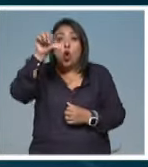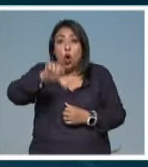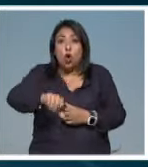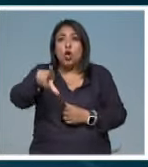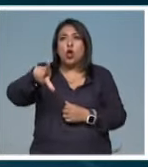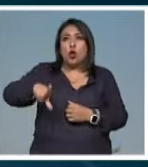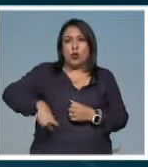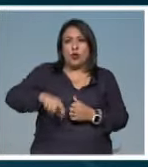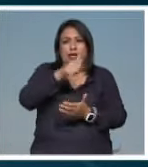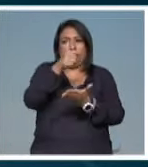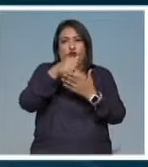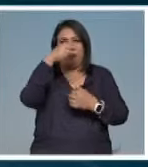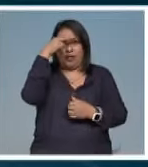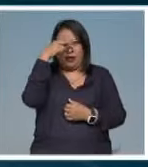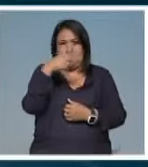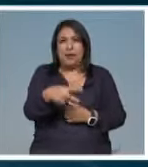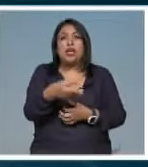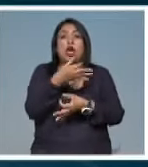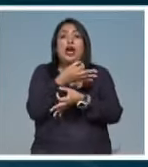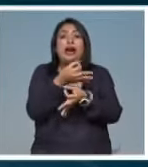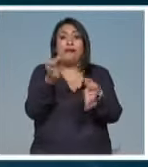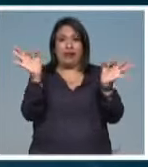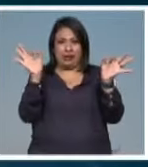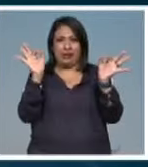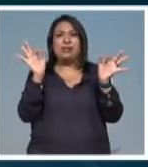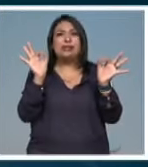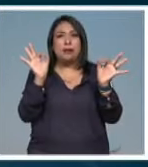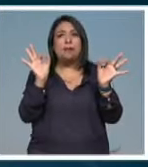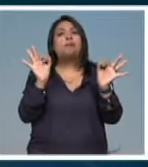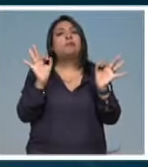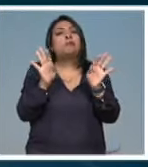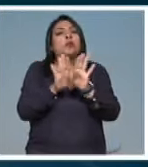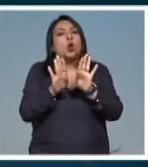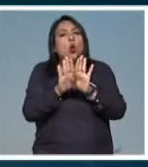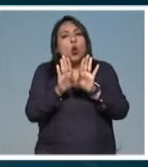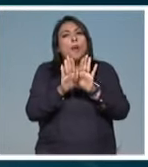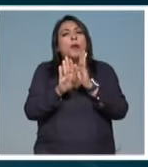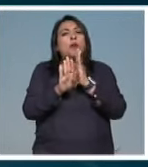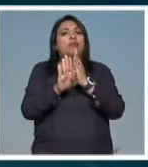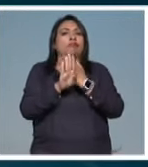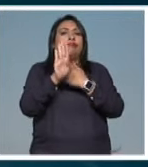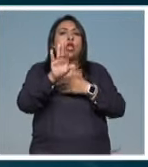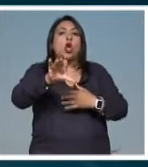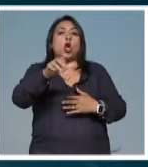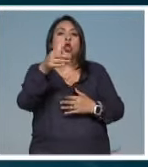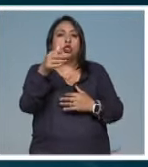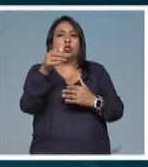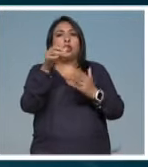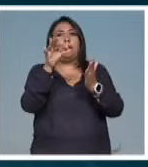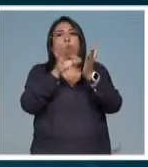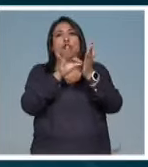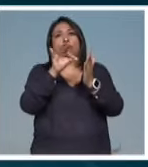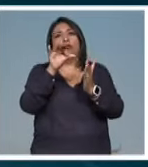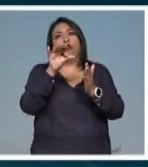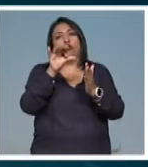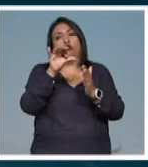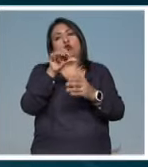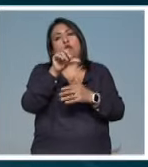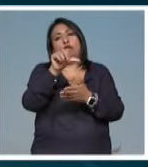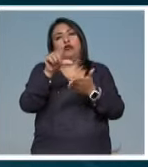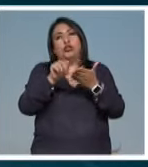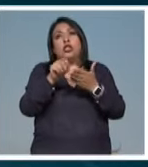el gobierno de la Ciudad de México dio a conocer una medida en la cual 11 puntos del centro histórico de la capital del